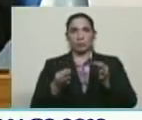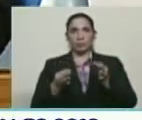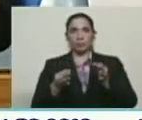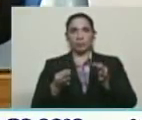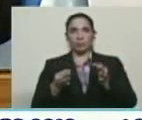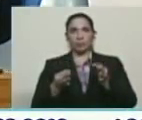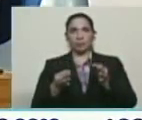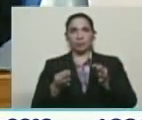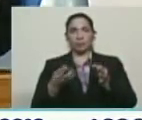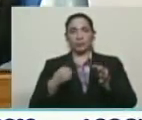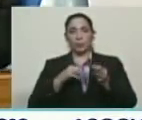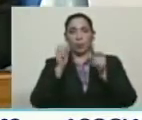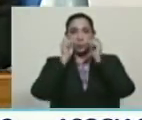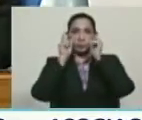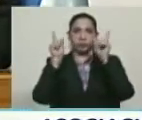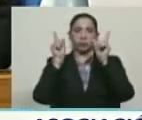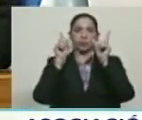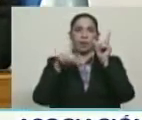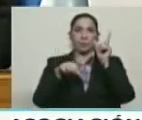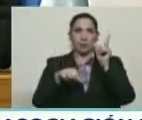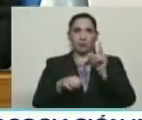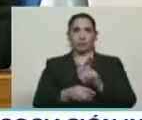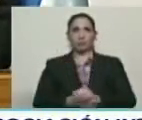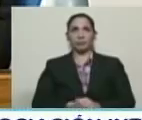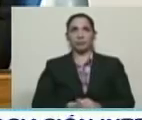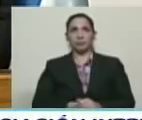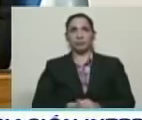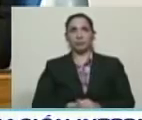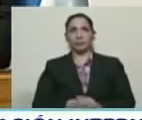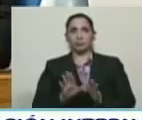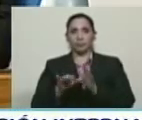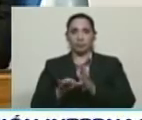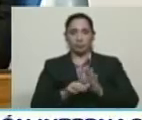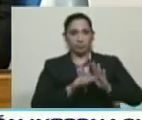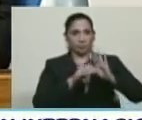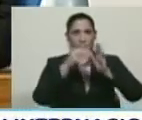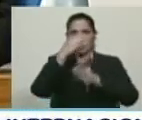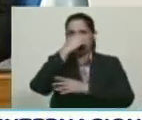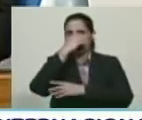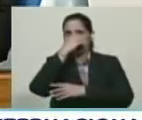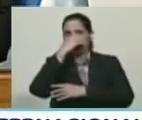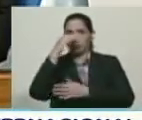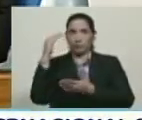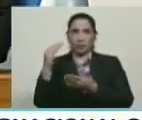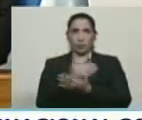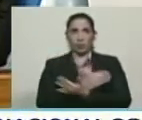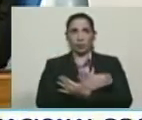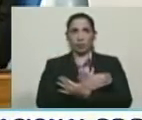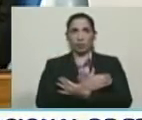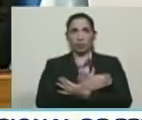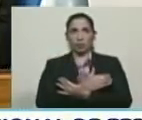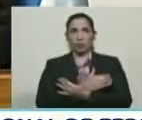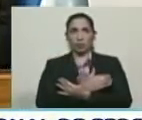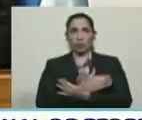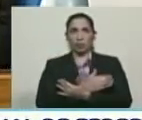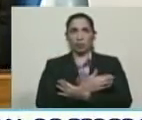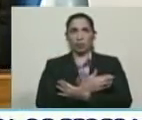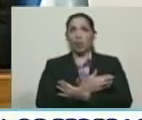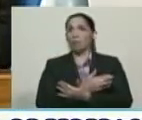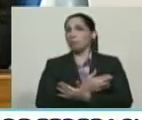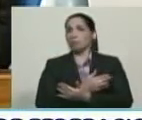Para nuestra sorpresa, también los delitos de extorsión y secuestro eran casi todos sobreseídos